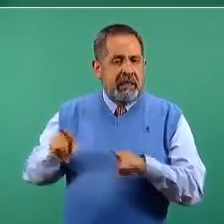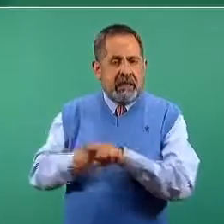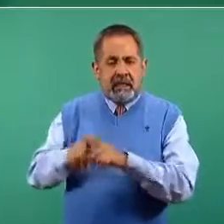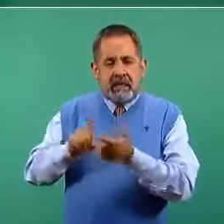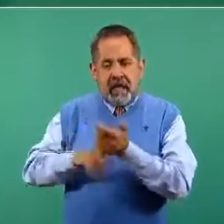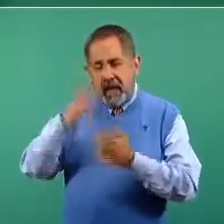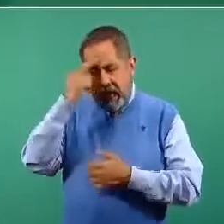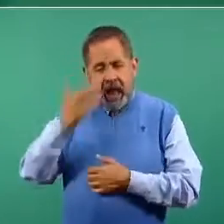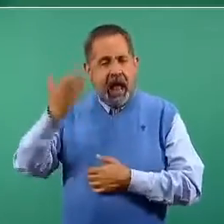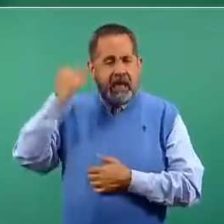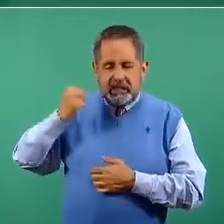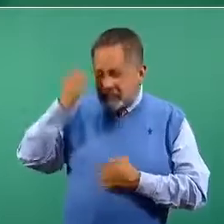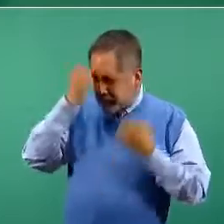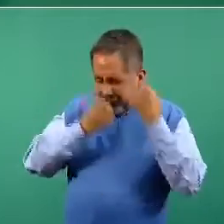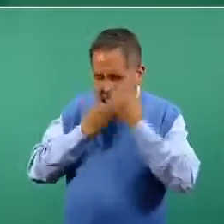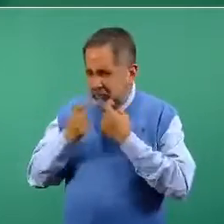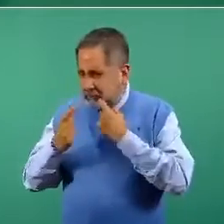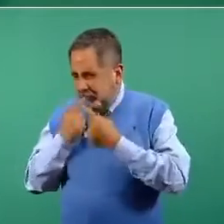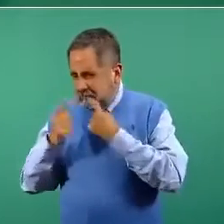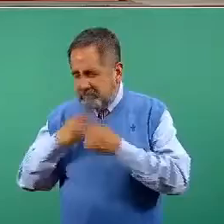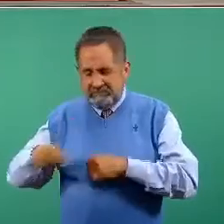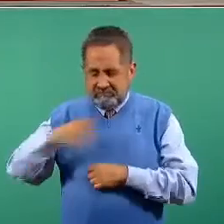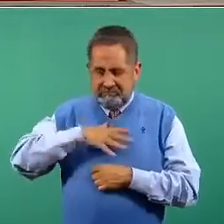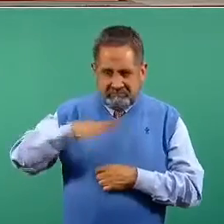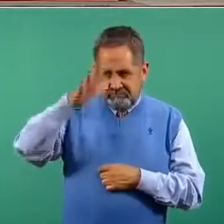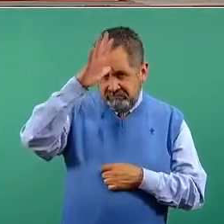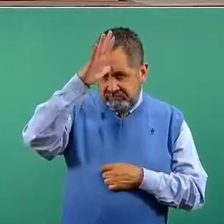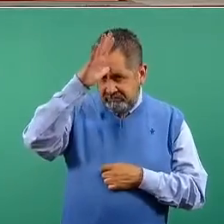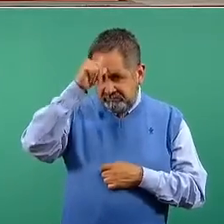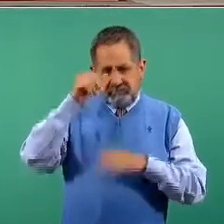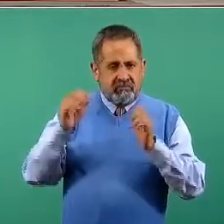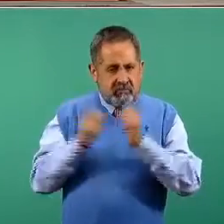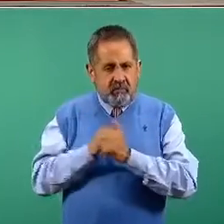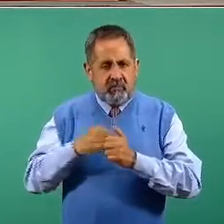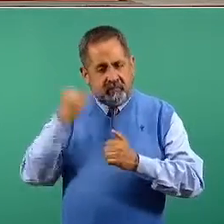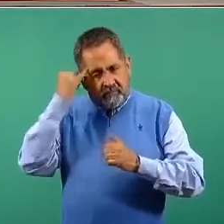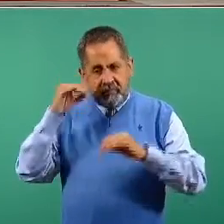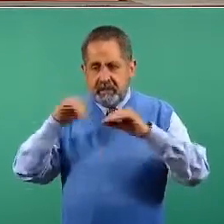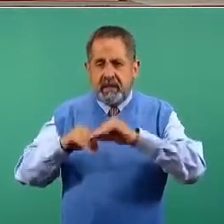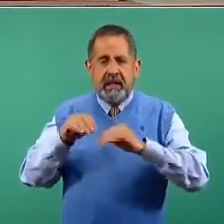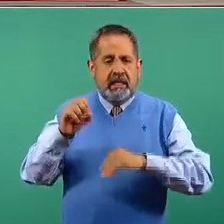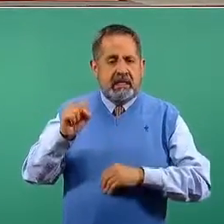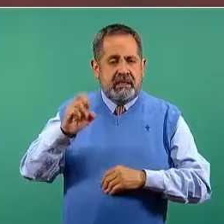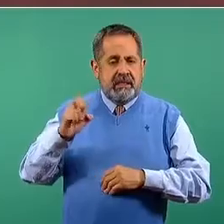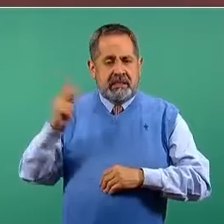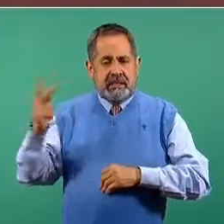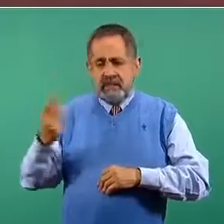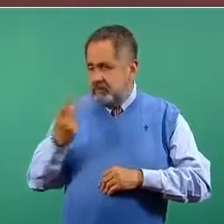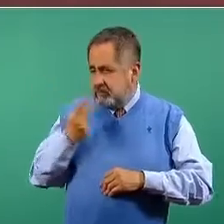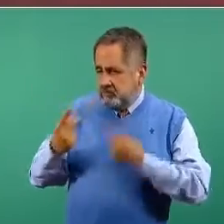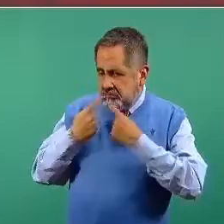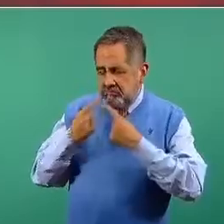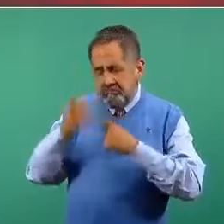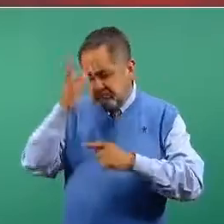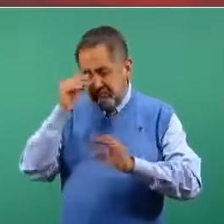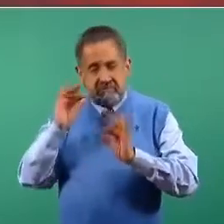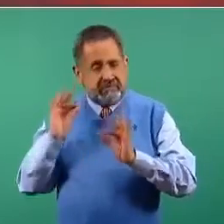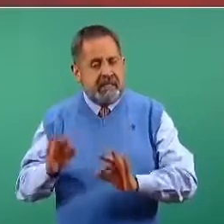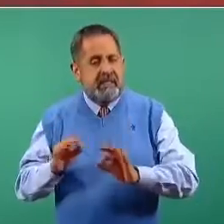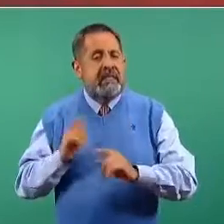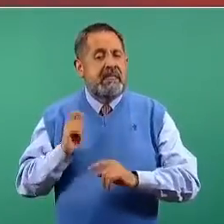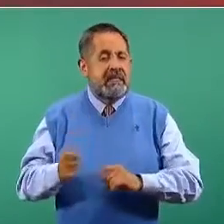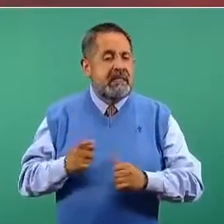ya analizados, conversados y construidos junto con la Secretaría de Educación Pública,